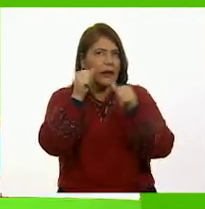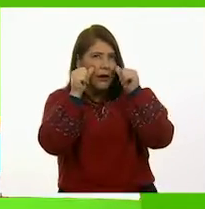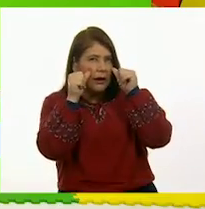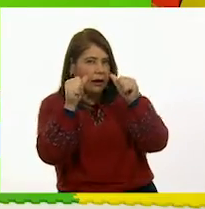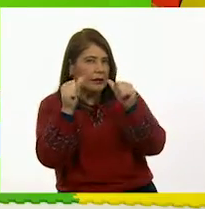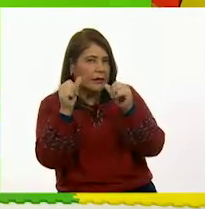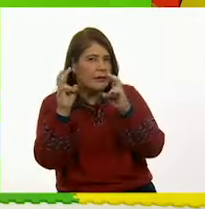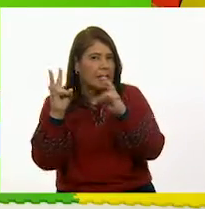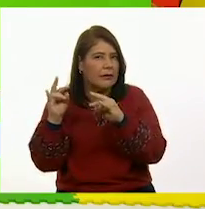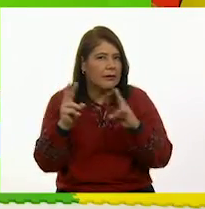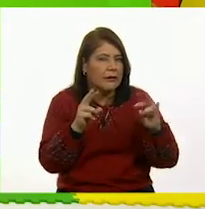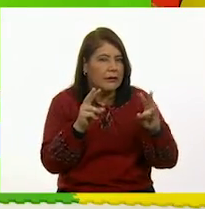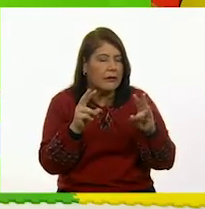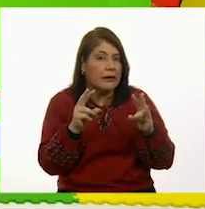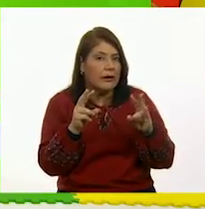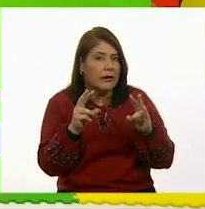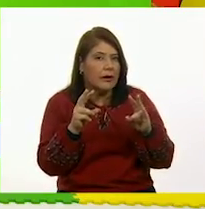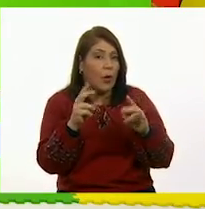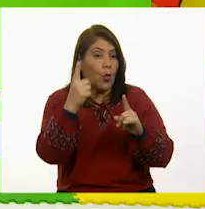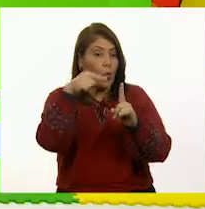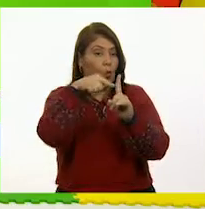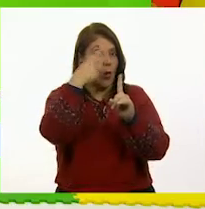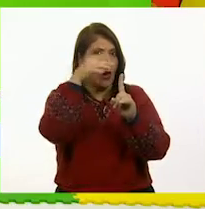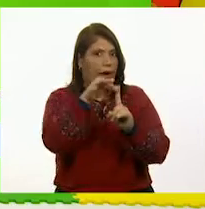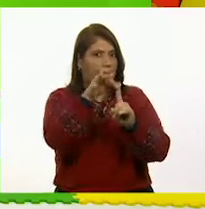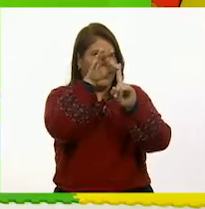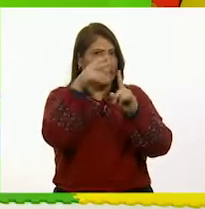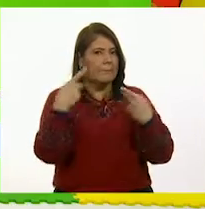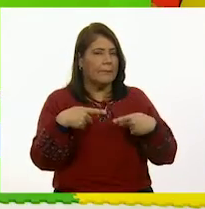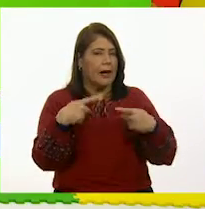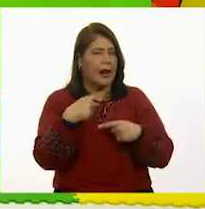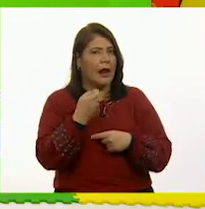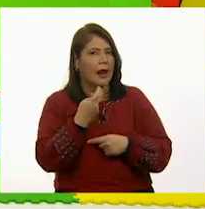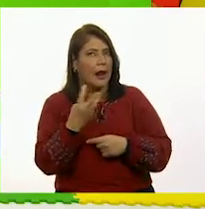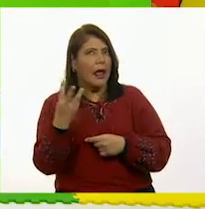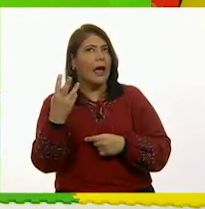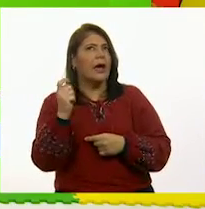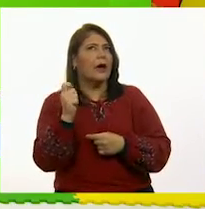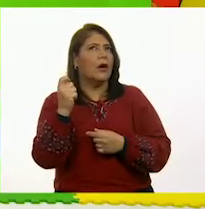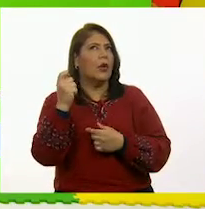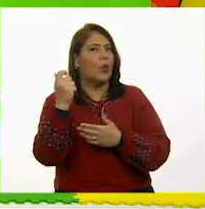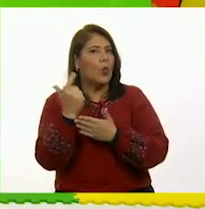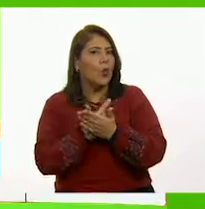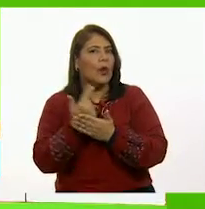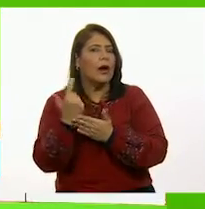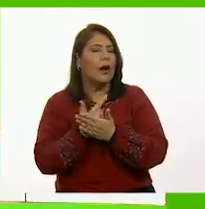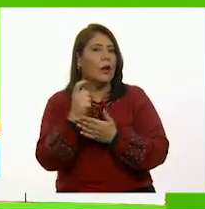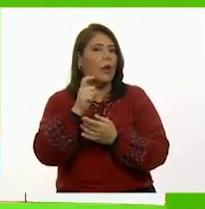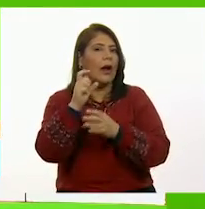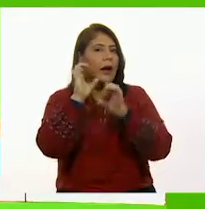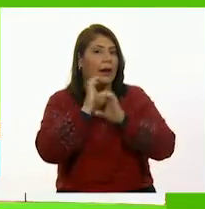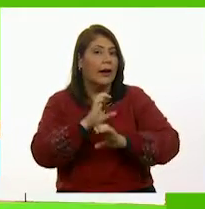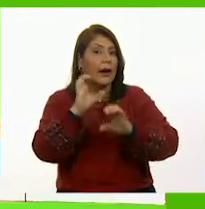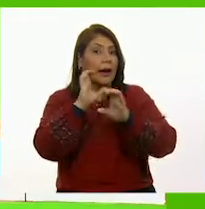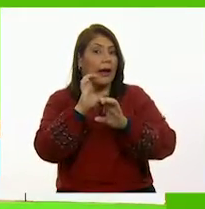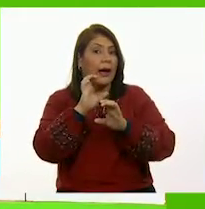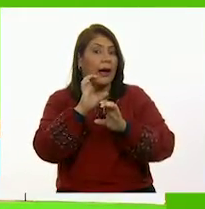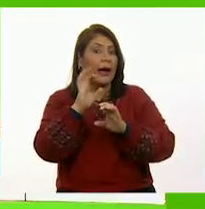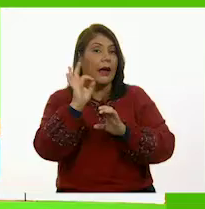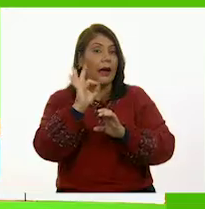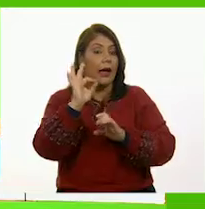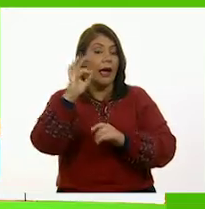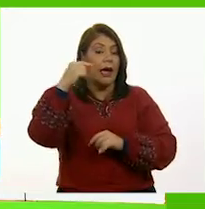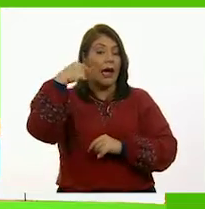atentamente. Una persona cuenta cuando lo indique la canción. A quien le toque